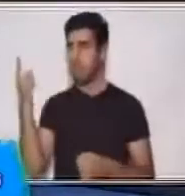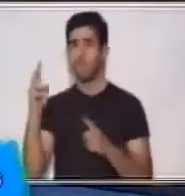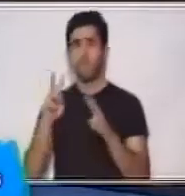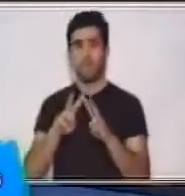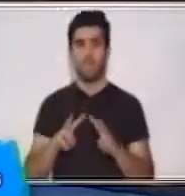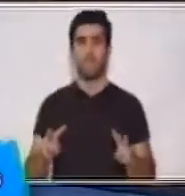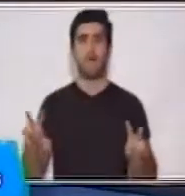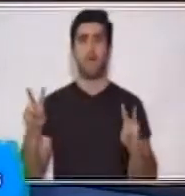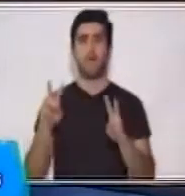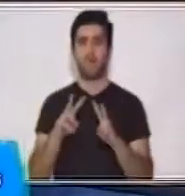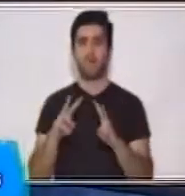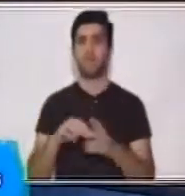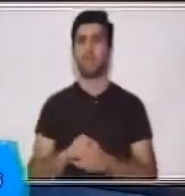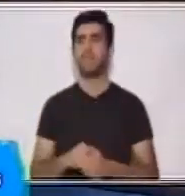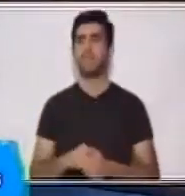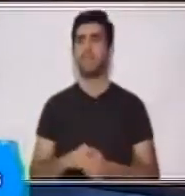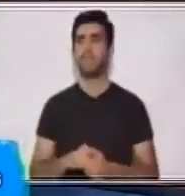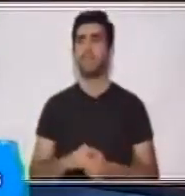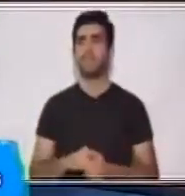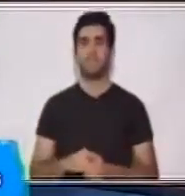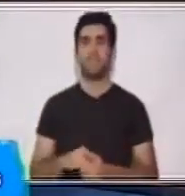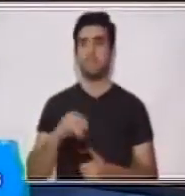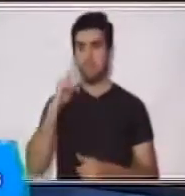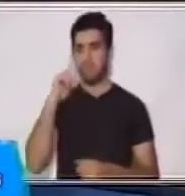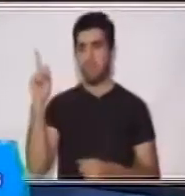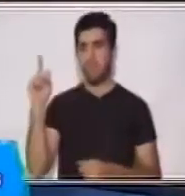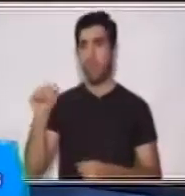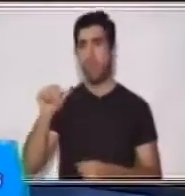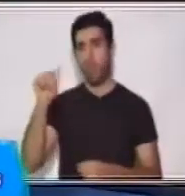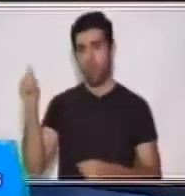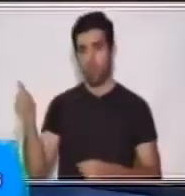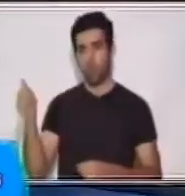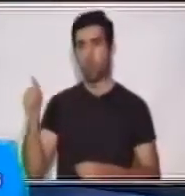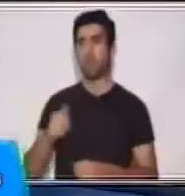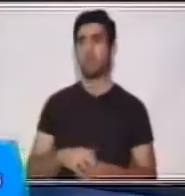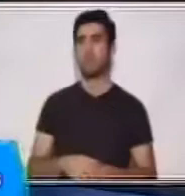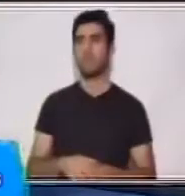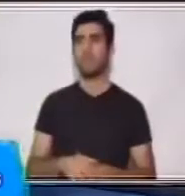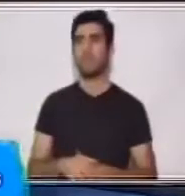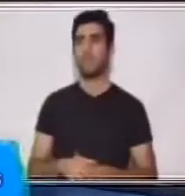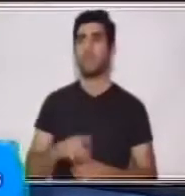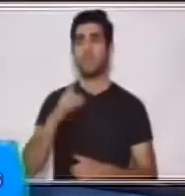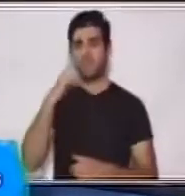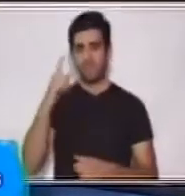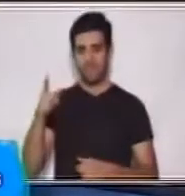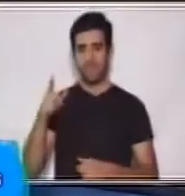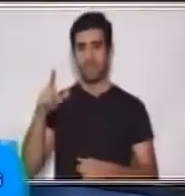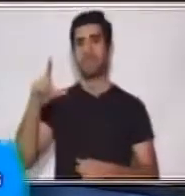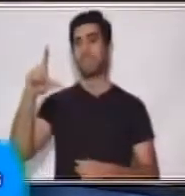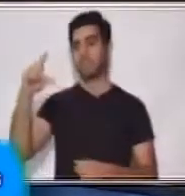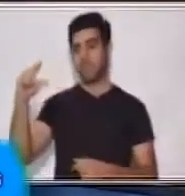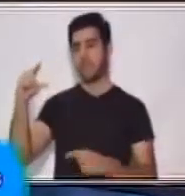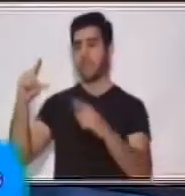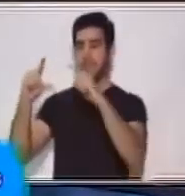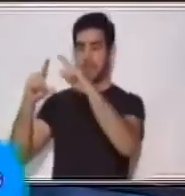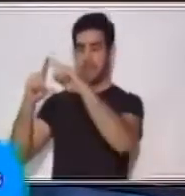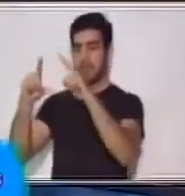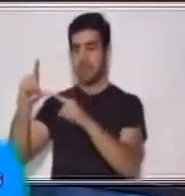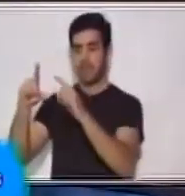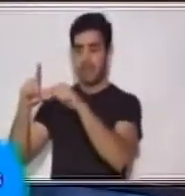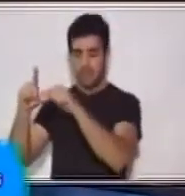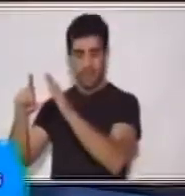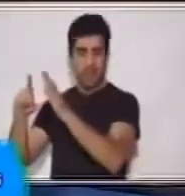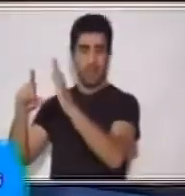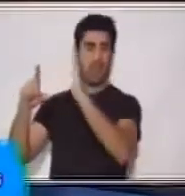dando. Me están dando este ángulo, por tanto este va a ser mi opuesto, ¿sí? Este es mi